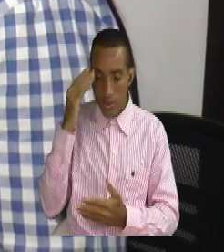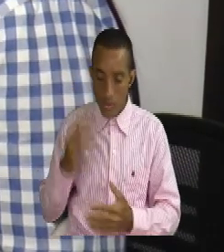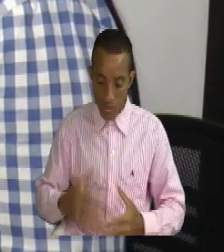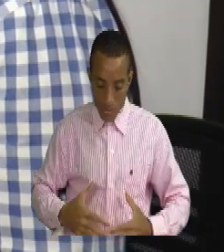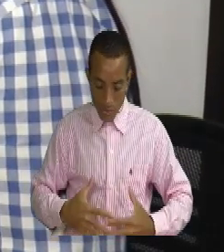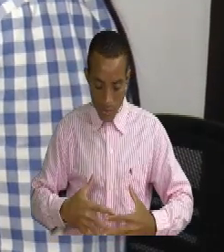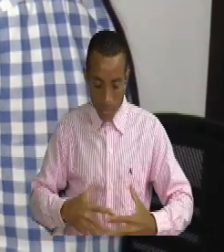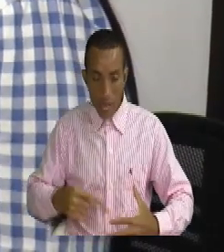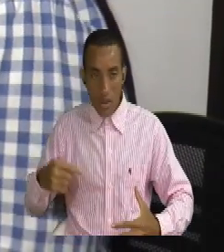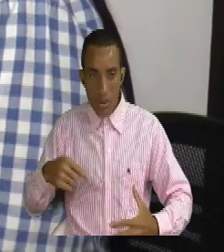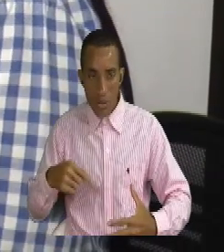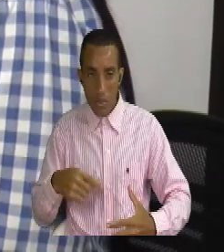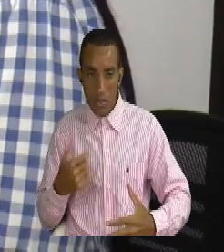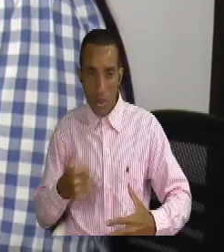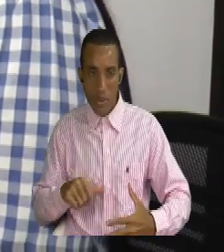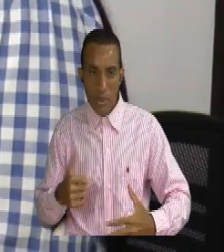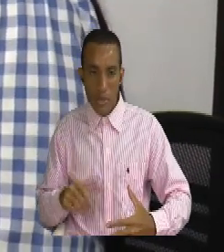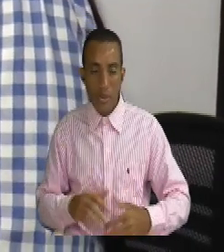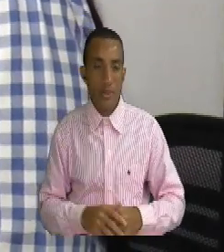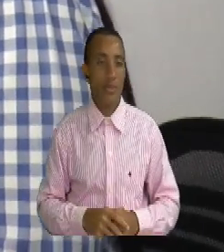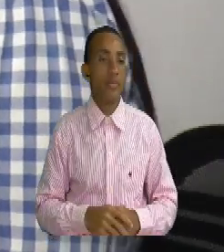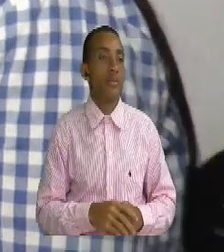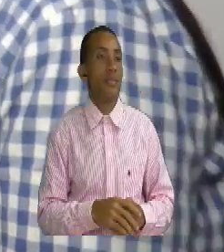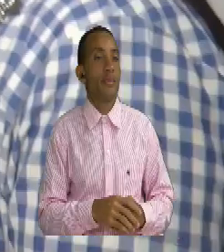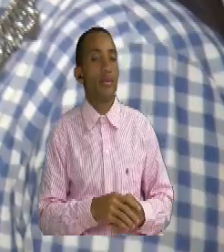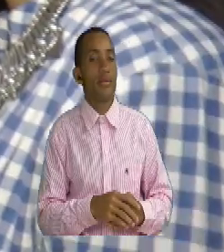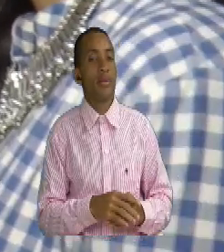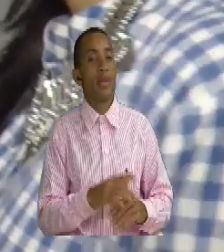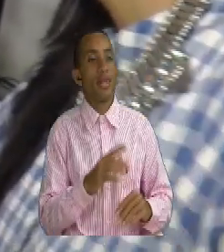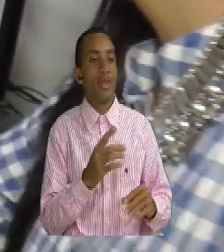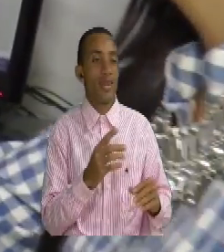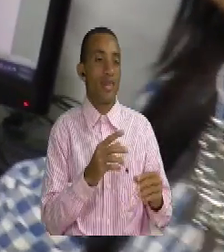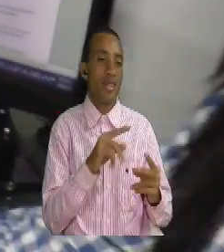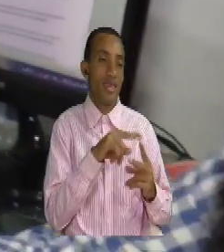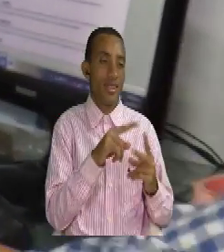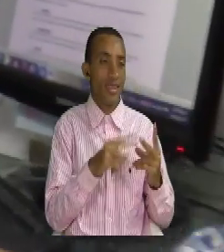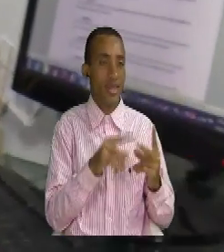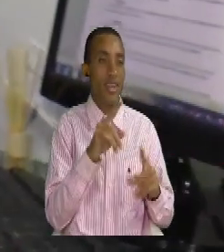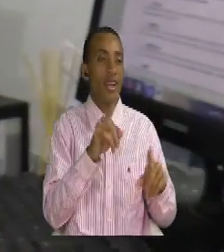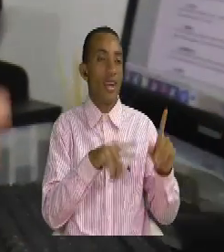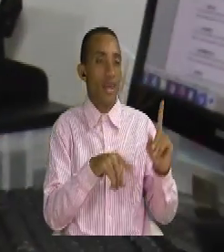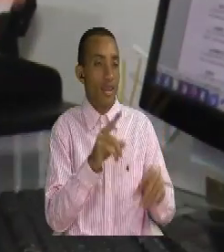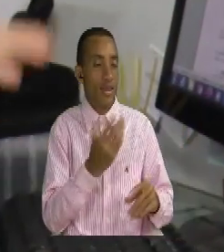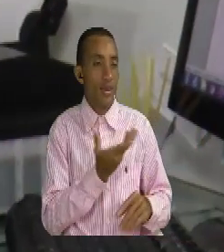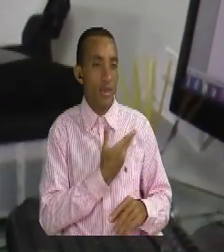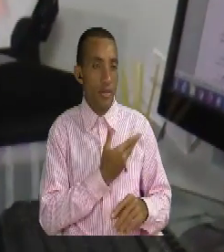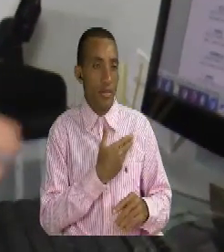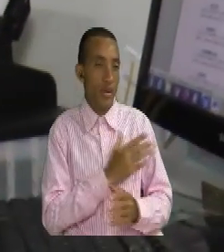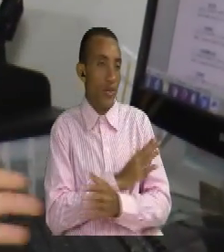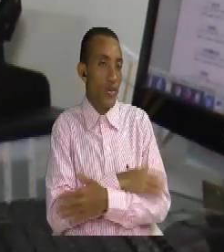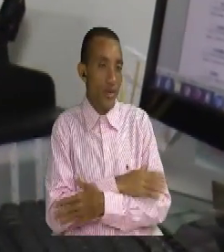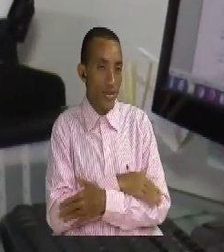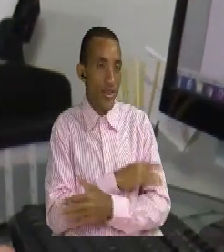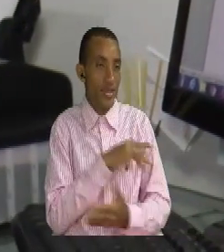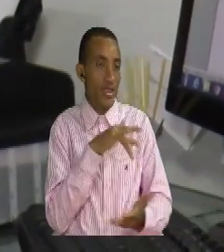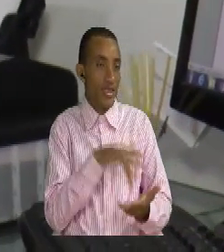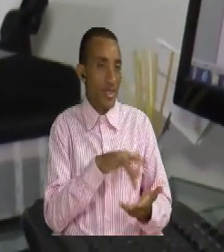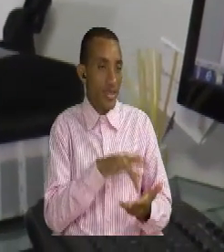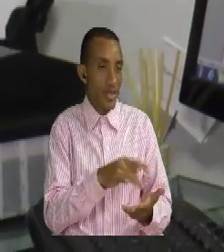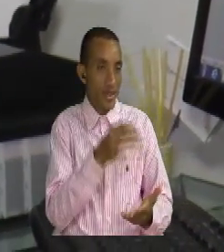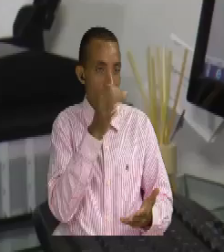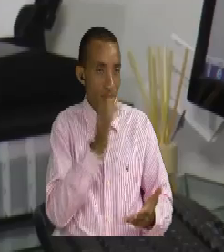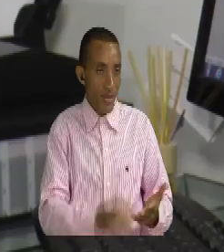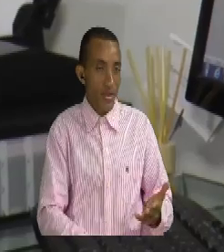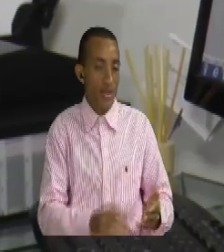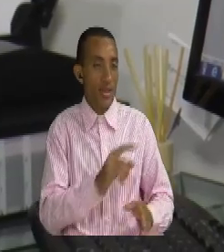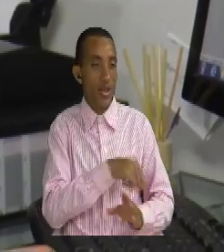su bebé? ¿Sí responden a ese llamado? Pues hay de las dos cosas. Hay unas mamitas muy juiciosas como tú que viniste muy cumplidita a todos los